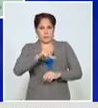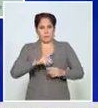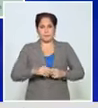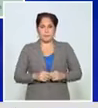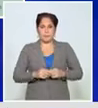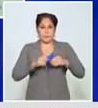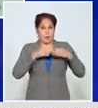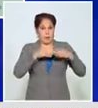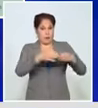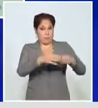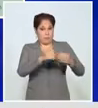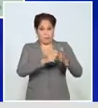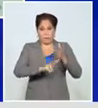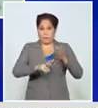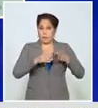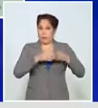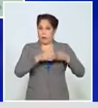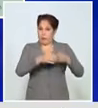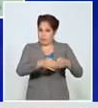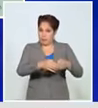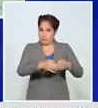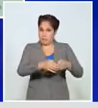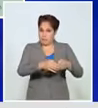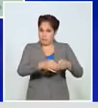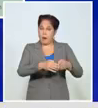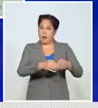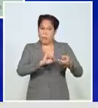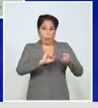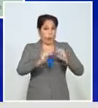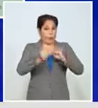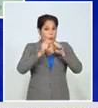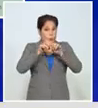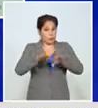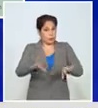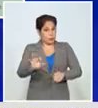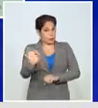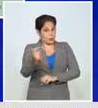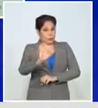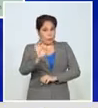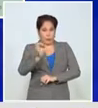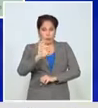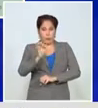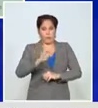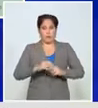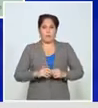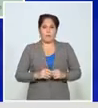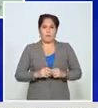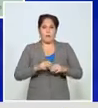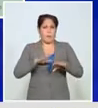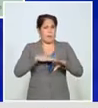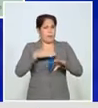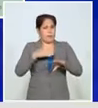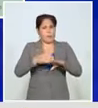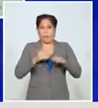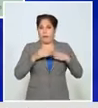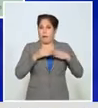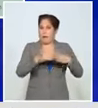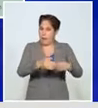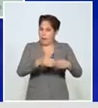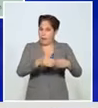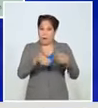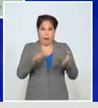Granma, todavía sin control de la pandemia, después de mucho tiempo incluso sin tener